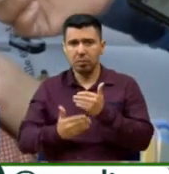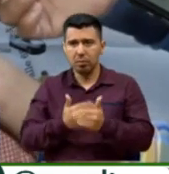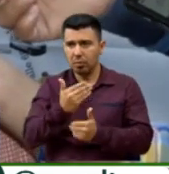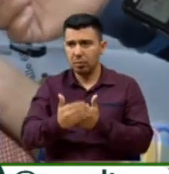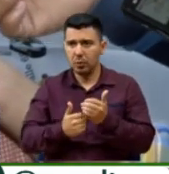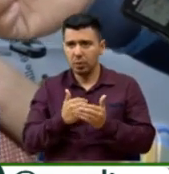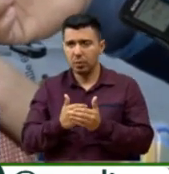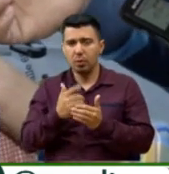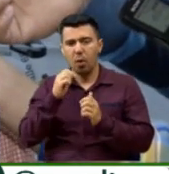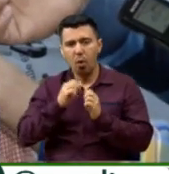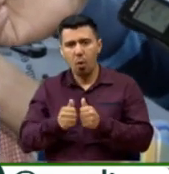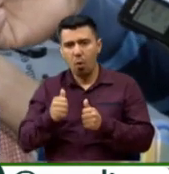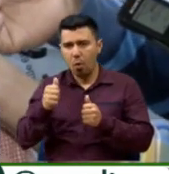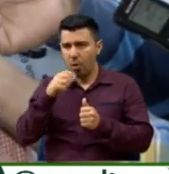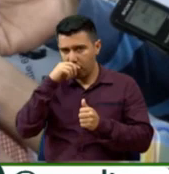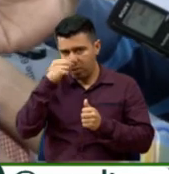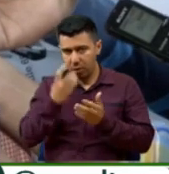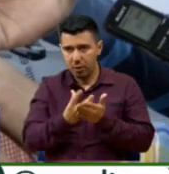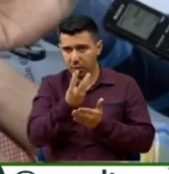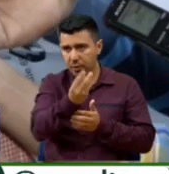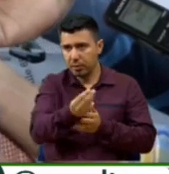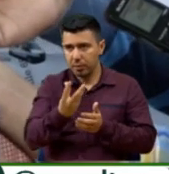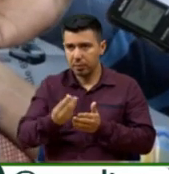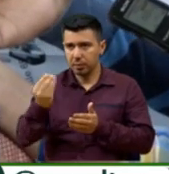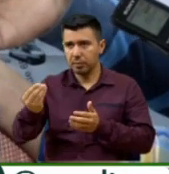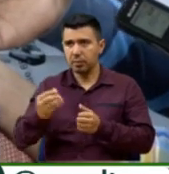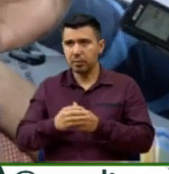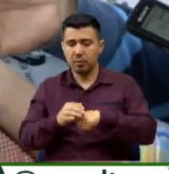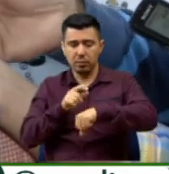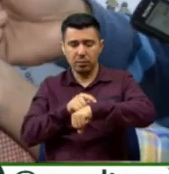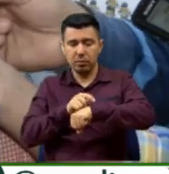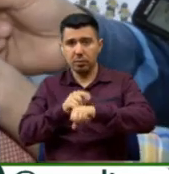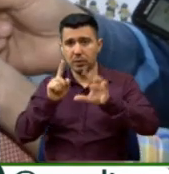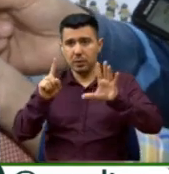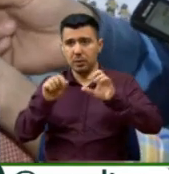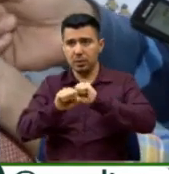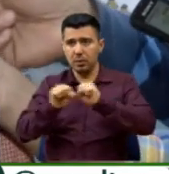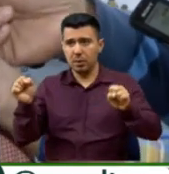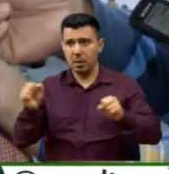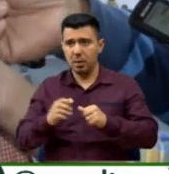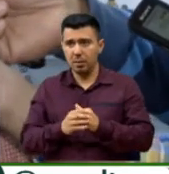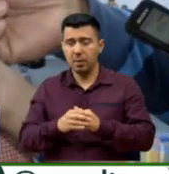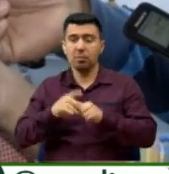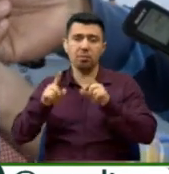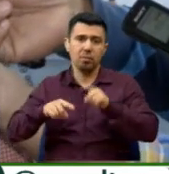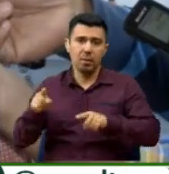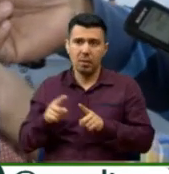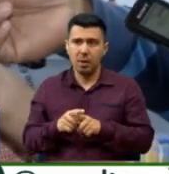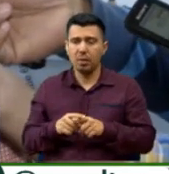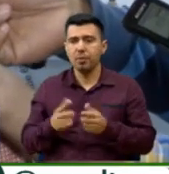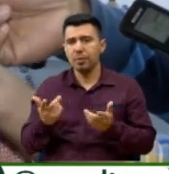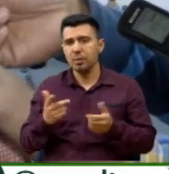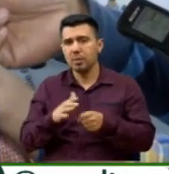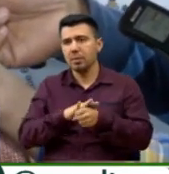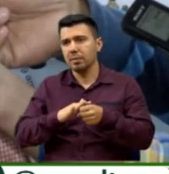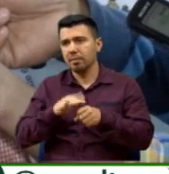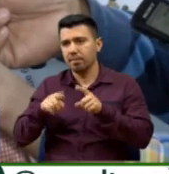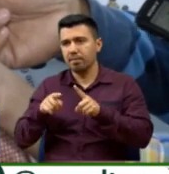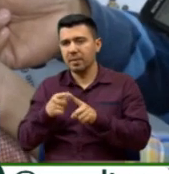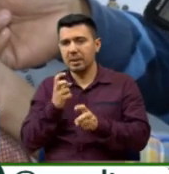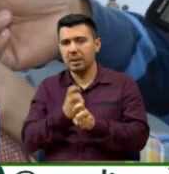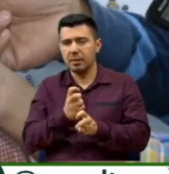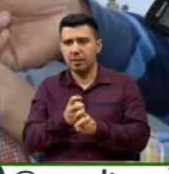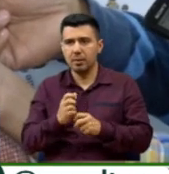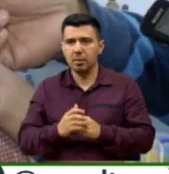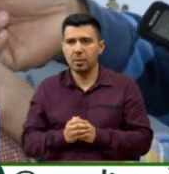para poderlos evacuar del sector desde las 6 de la mañana. En algunos casos, para las personas que tienen